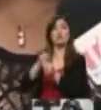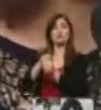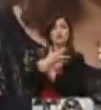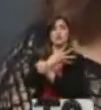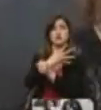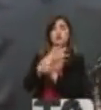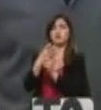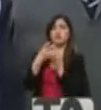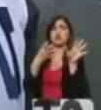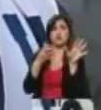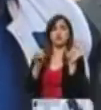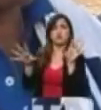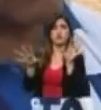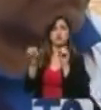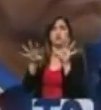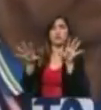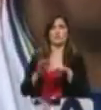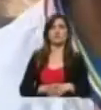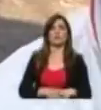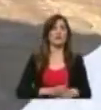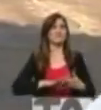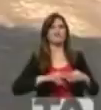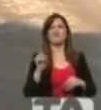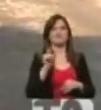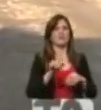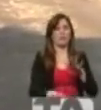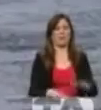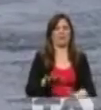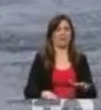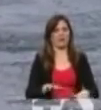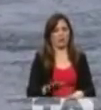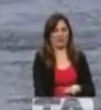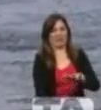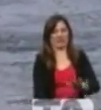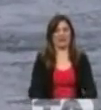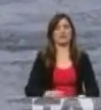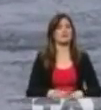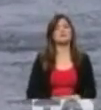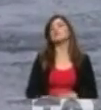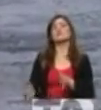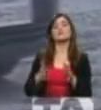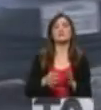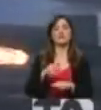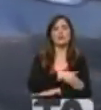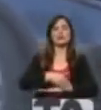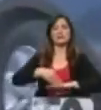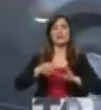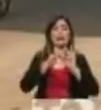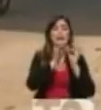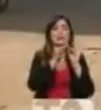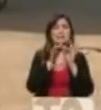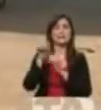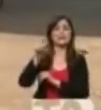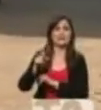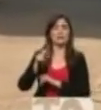No es la solución, los tanqueros lo que hacen es mucho lodo. El arreglo de las calles es el pedido de los moradores, que aunque